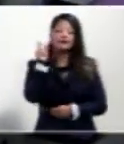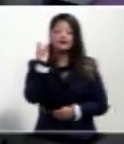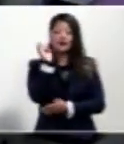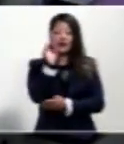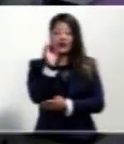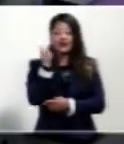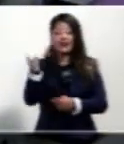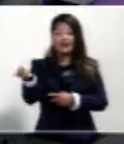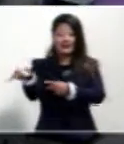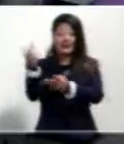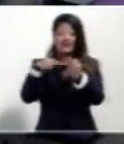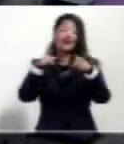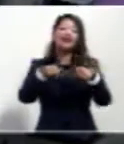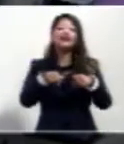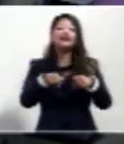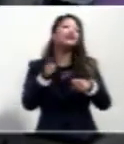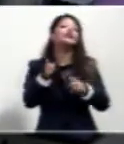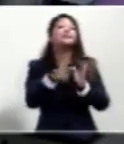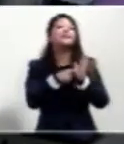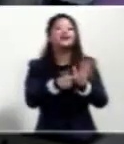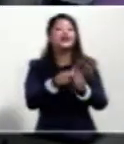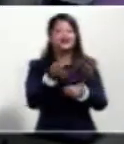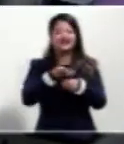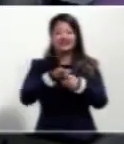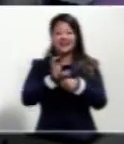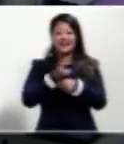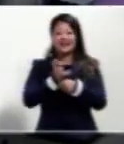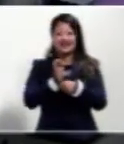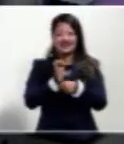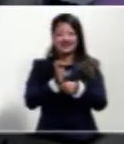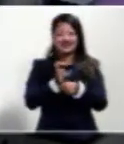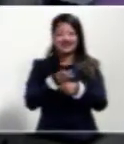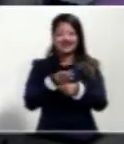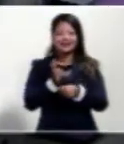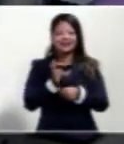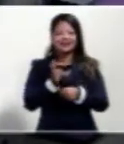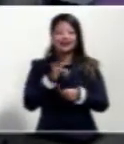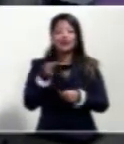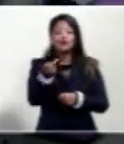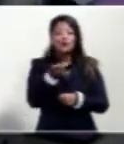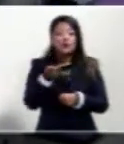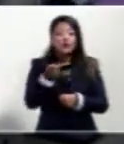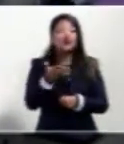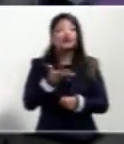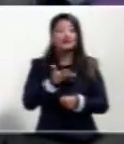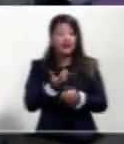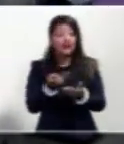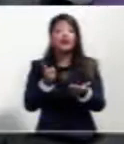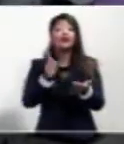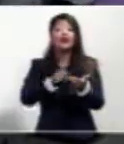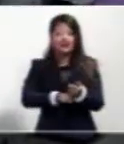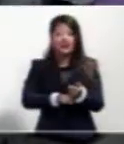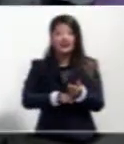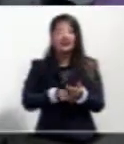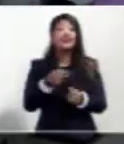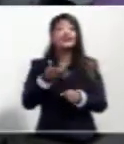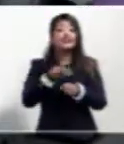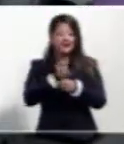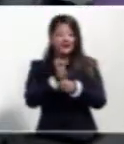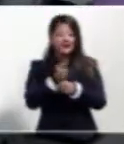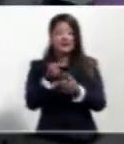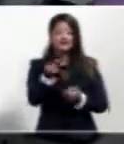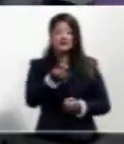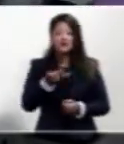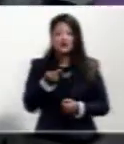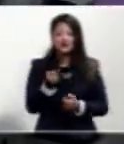Ellos lo que nos van a presentar son cervezas a base de pulque o combinadas con pulque. También